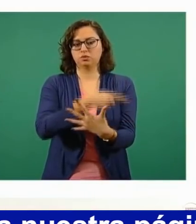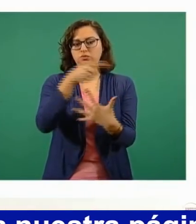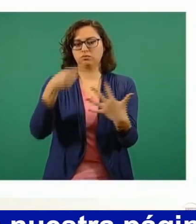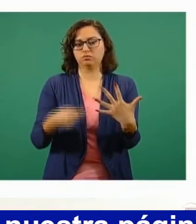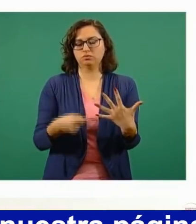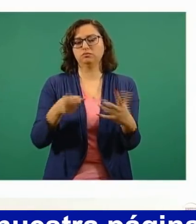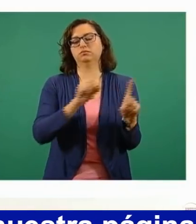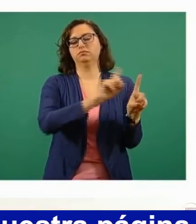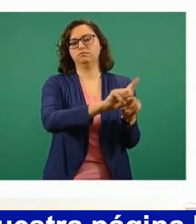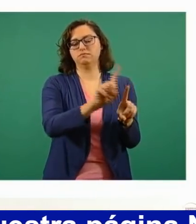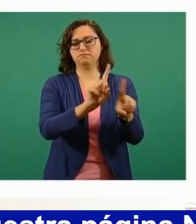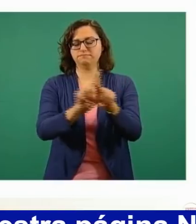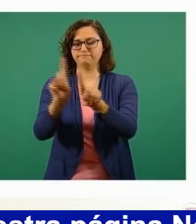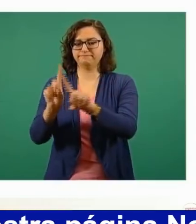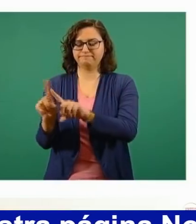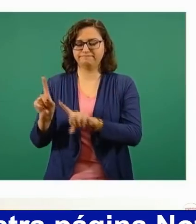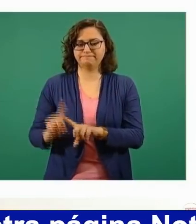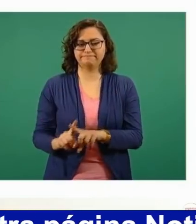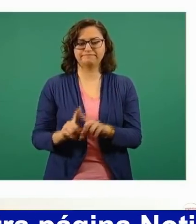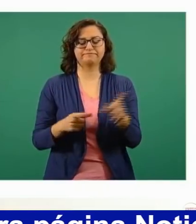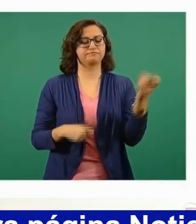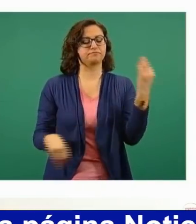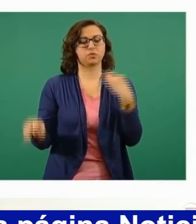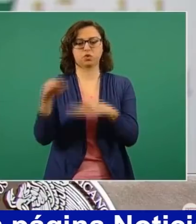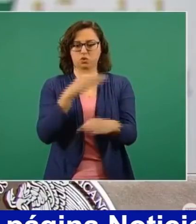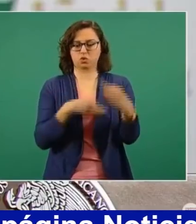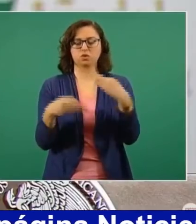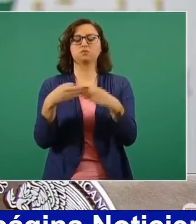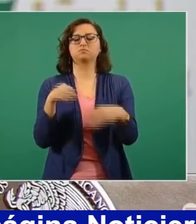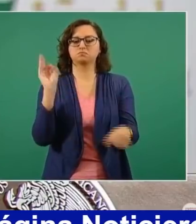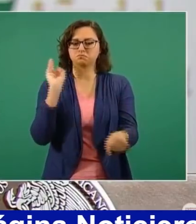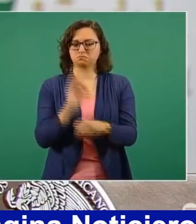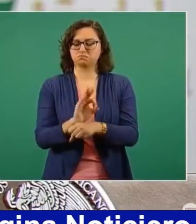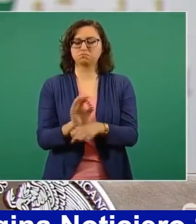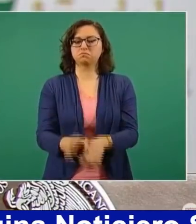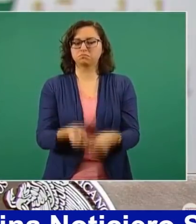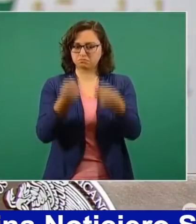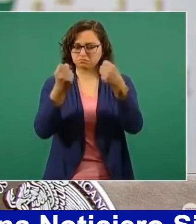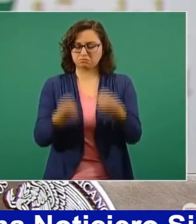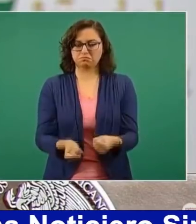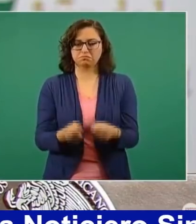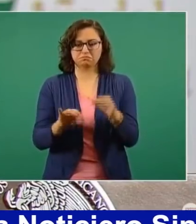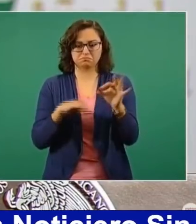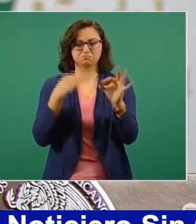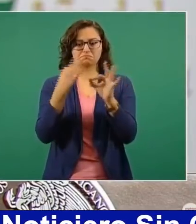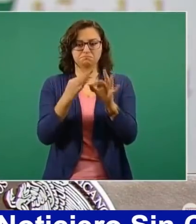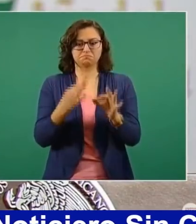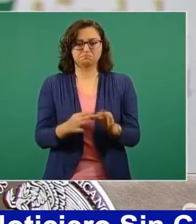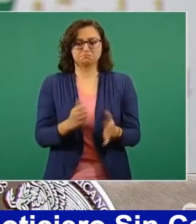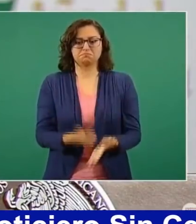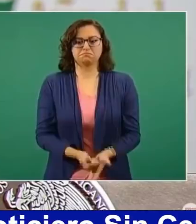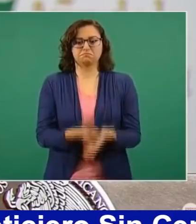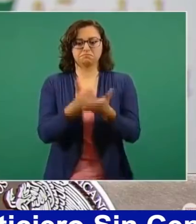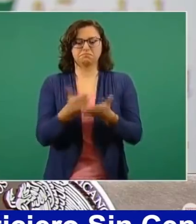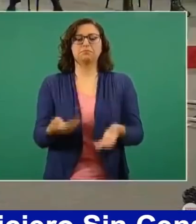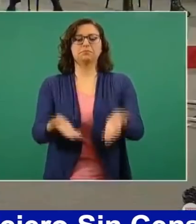distinta clase, de distinto tipo, todas ellas seguras, todas ellas eficaces. La siguiente.